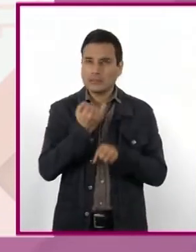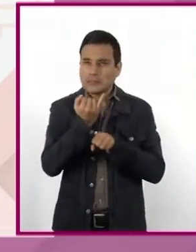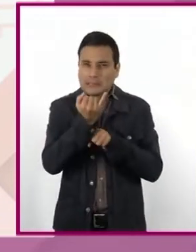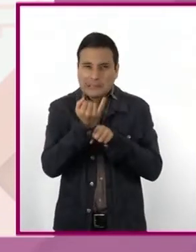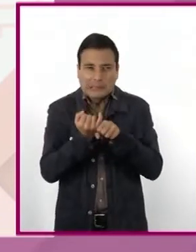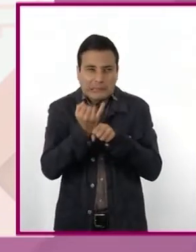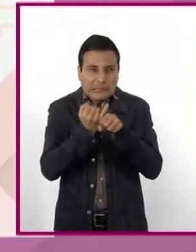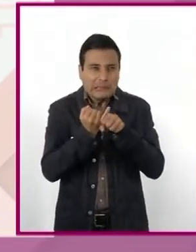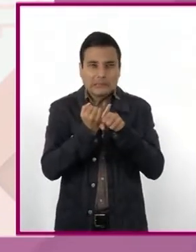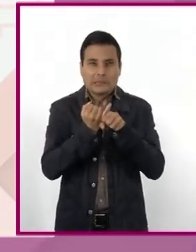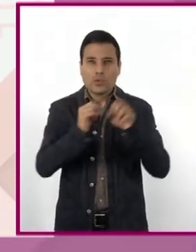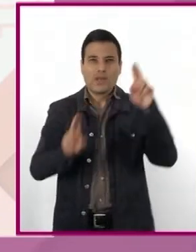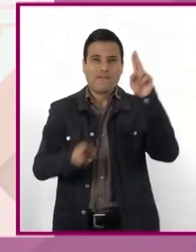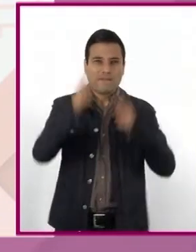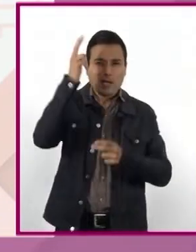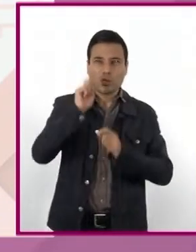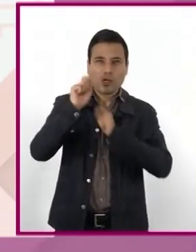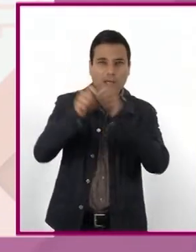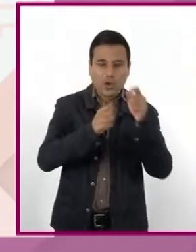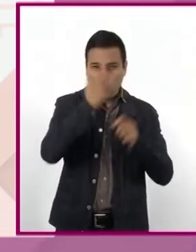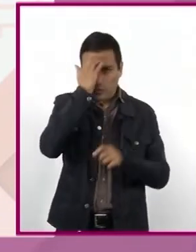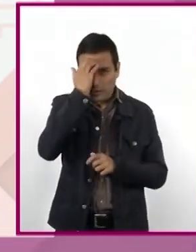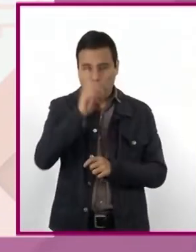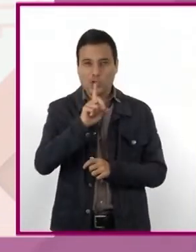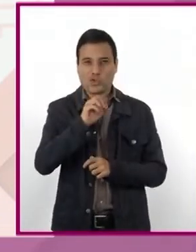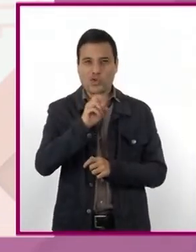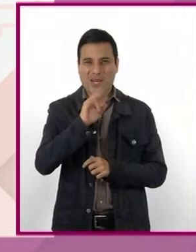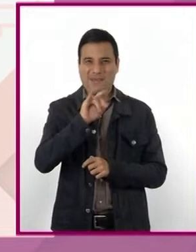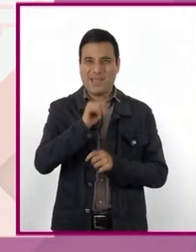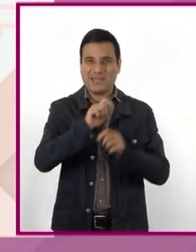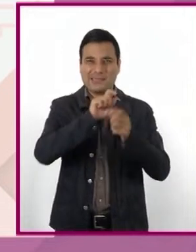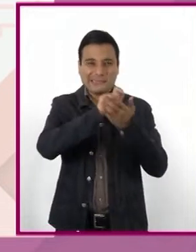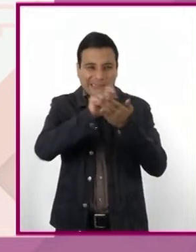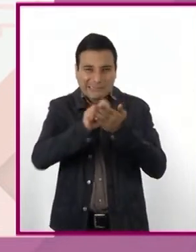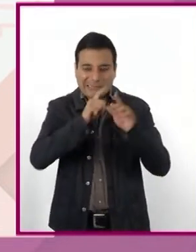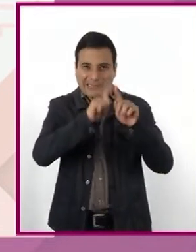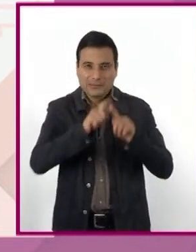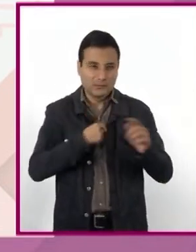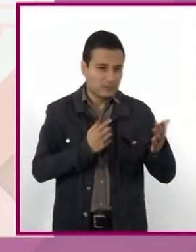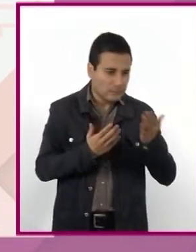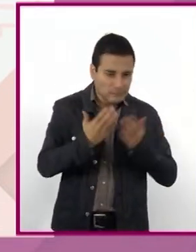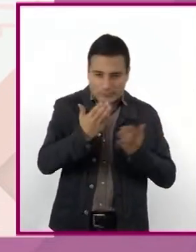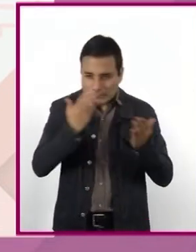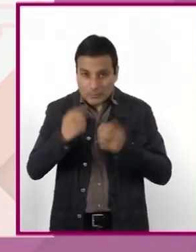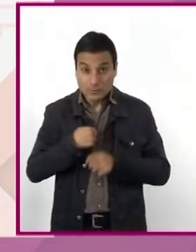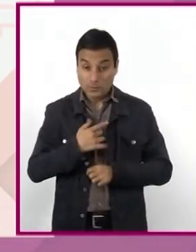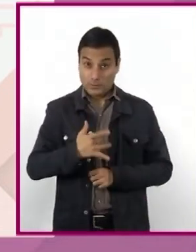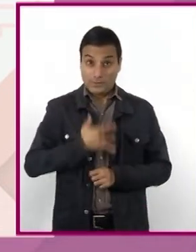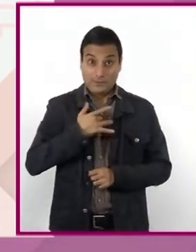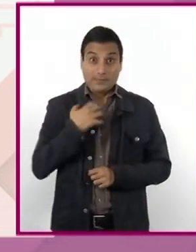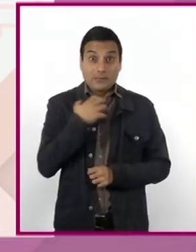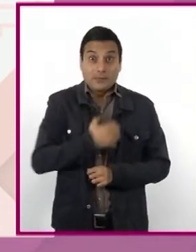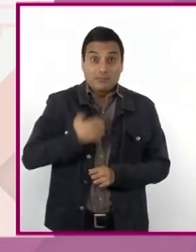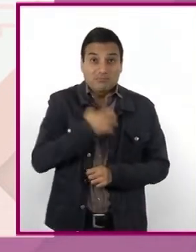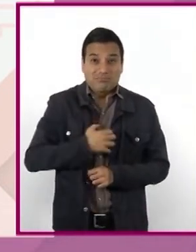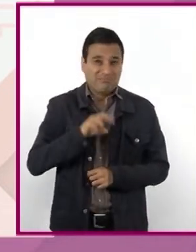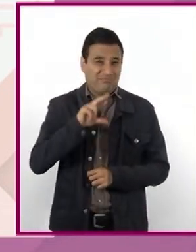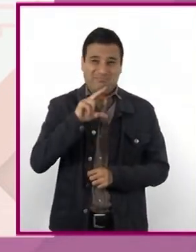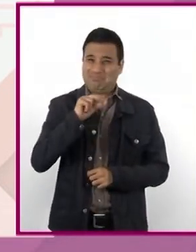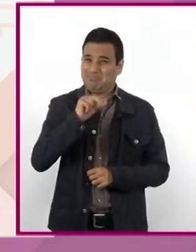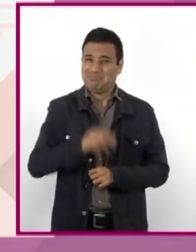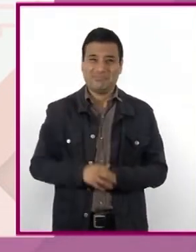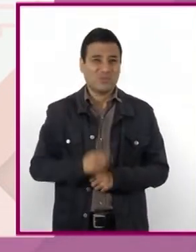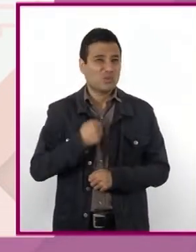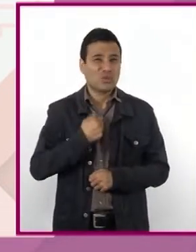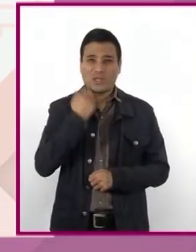Dorimé, con los escritos que habían dejado. Pero ya nada me satisfacía. Lo único que quería